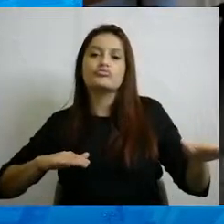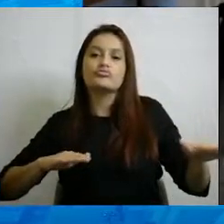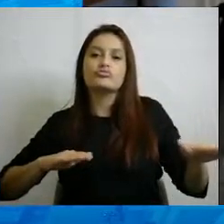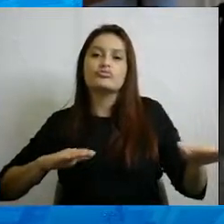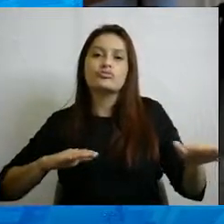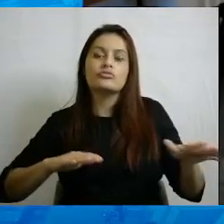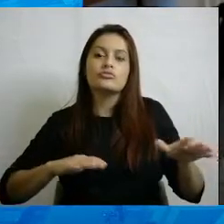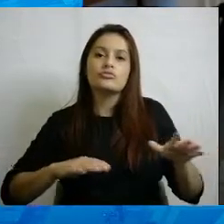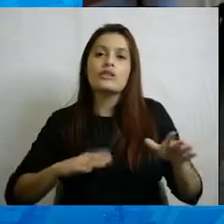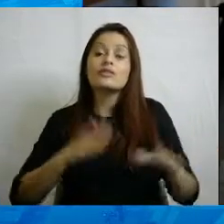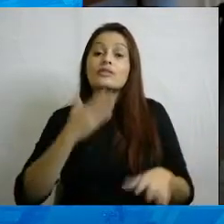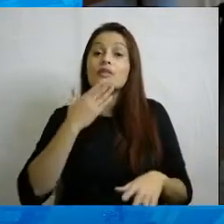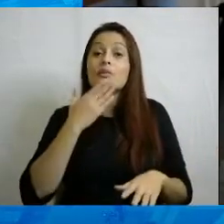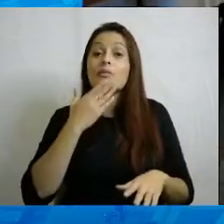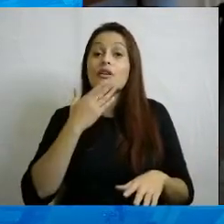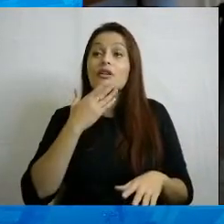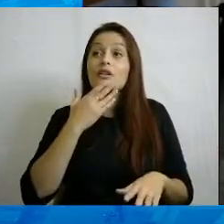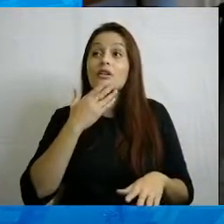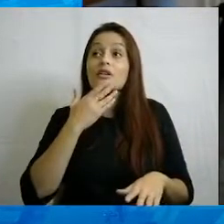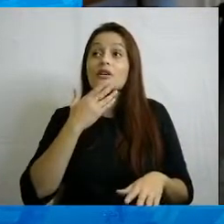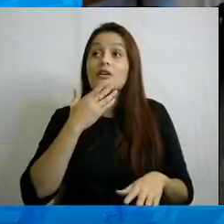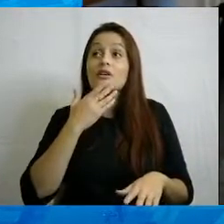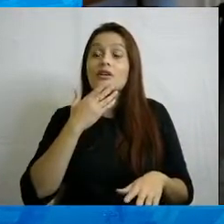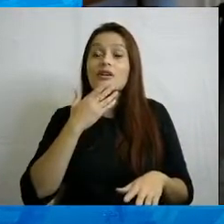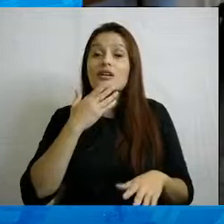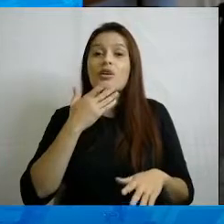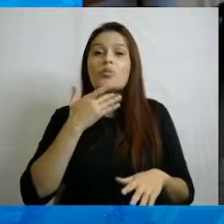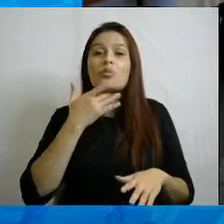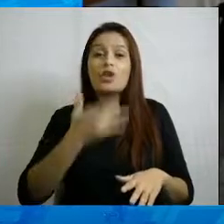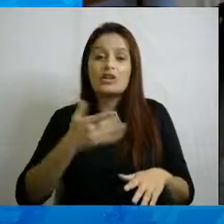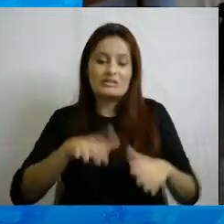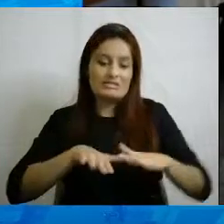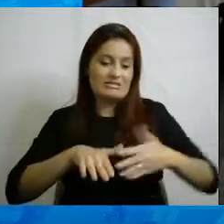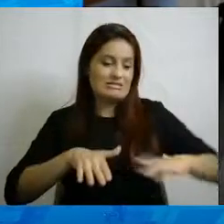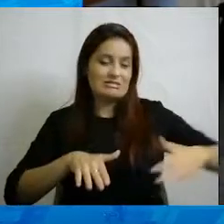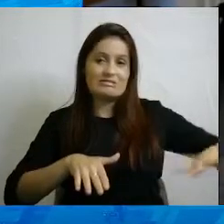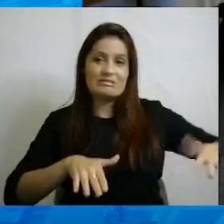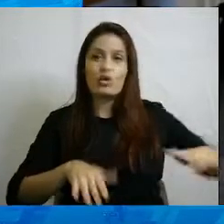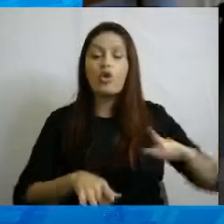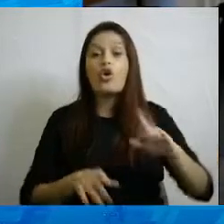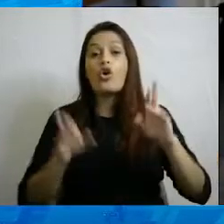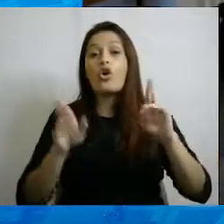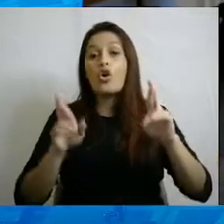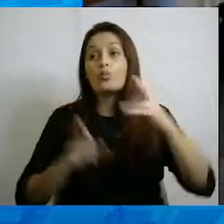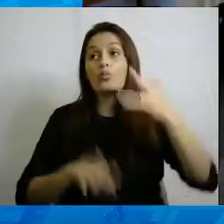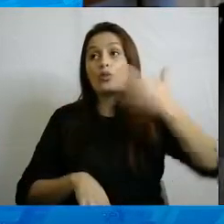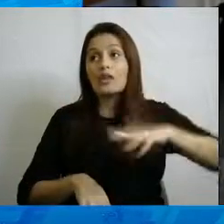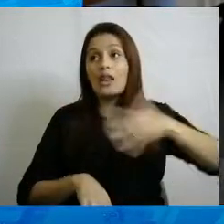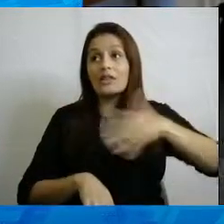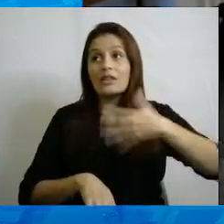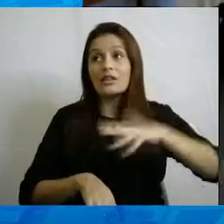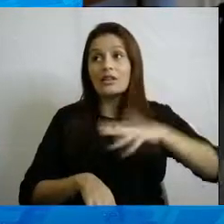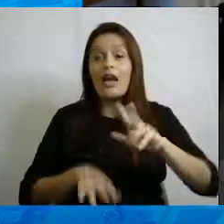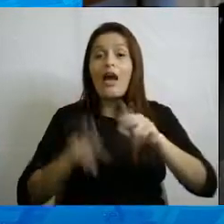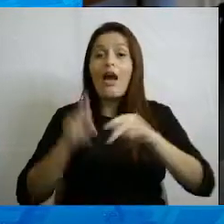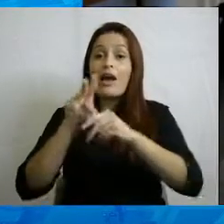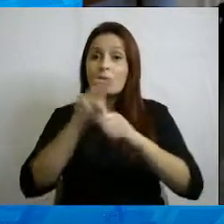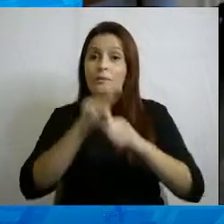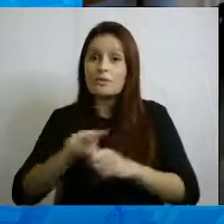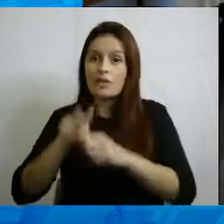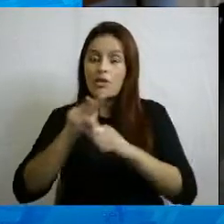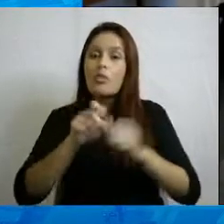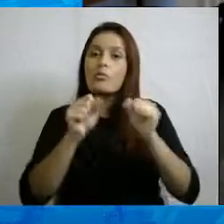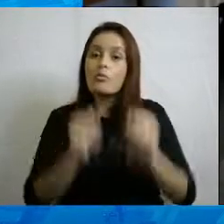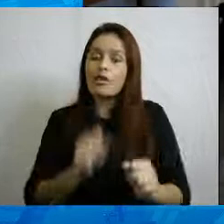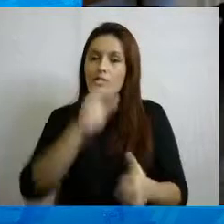agroindustrial, sino que también nos dejan todas las externalidades negativas, rompen las calles, etcétera. Entonces también sería importante que la administración tomara posición